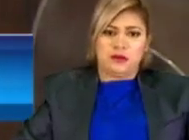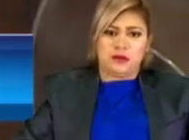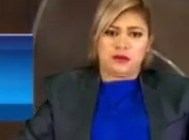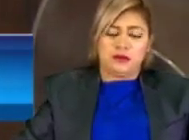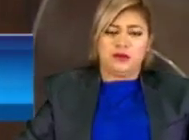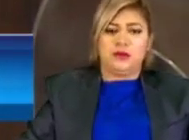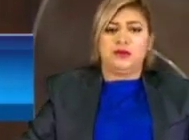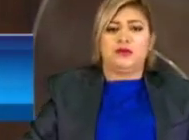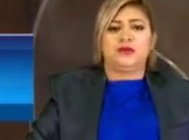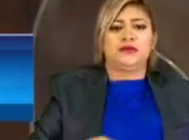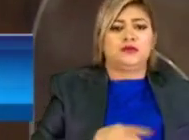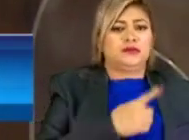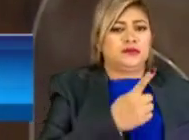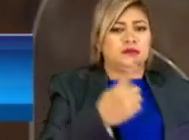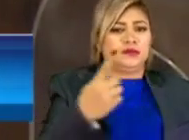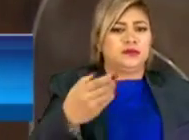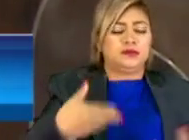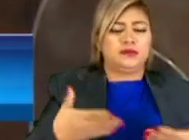Señoras y señores,